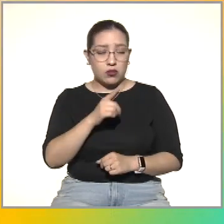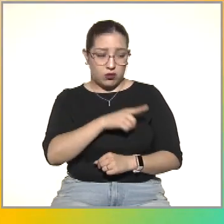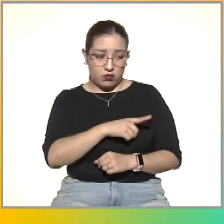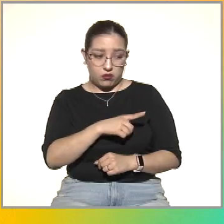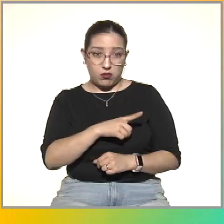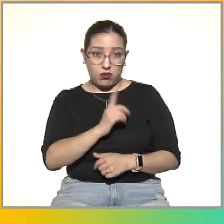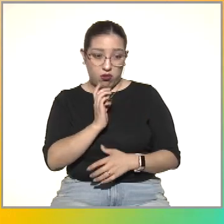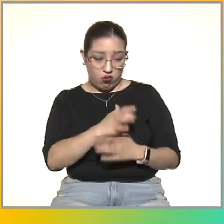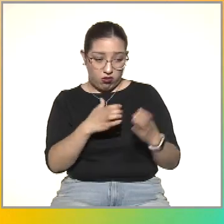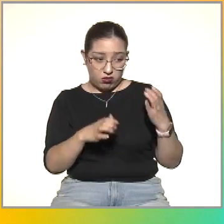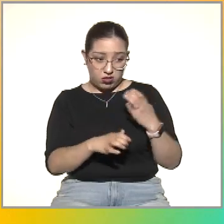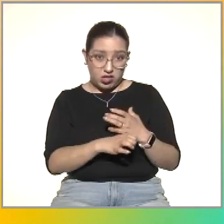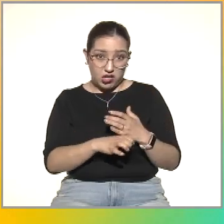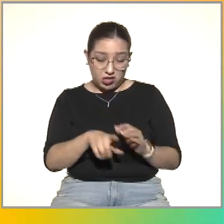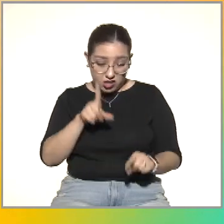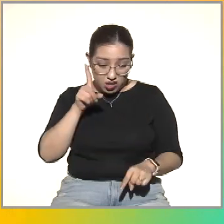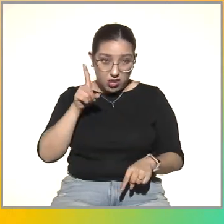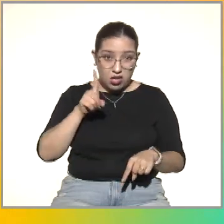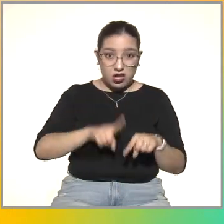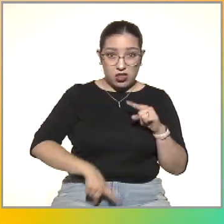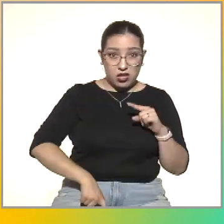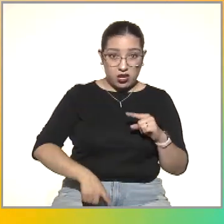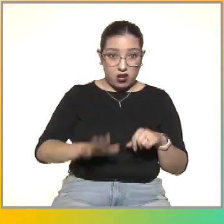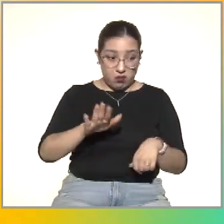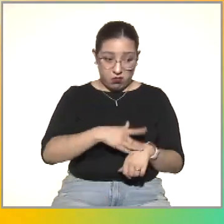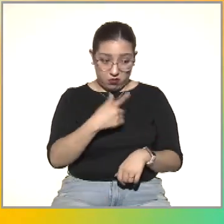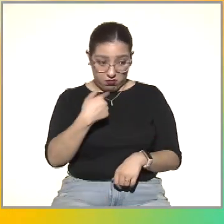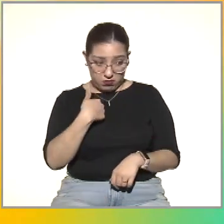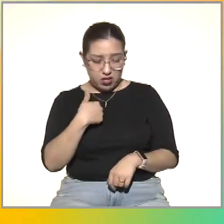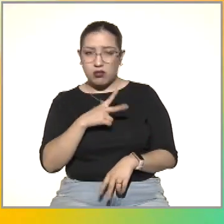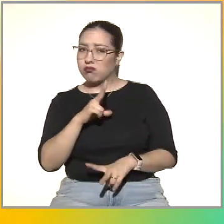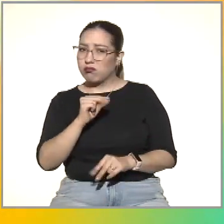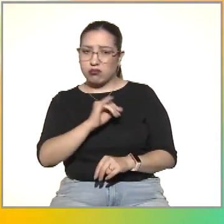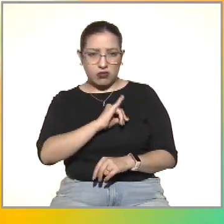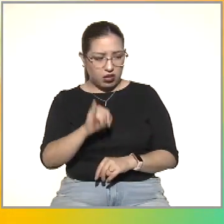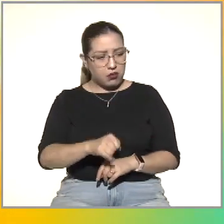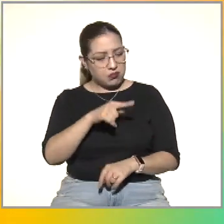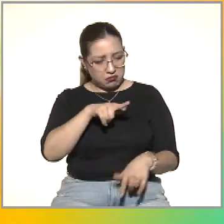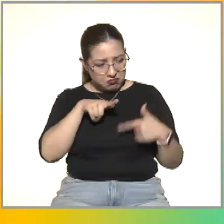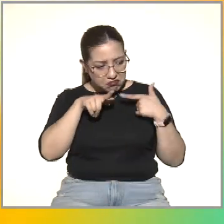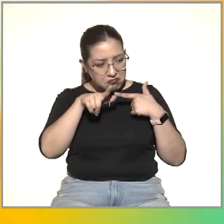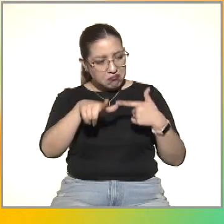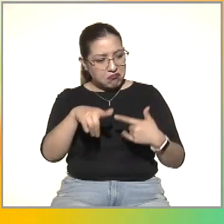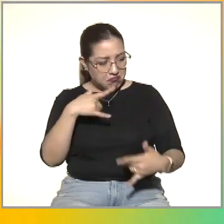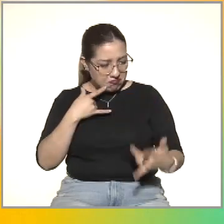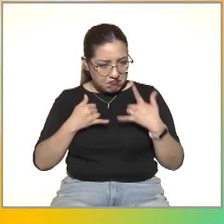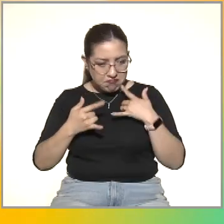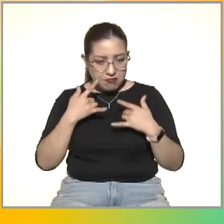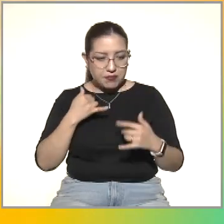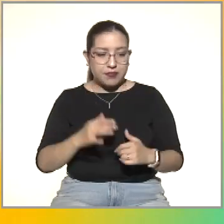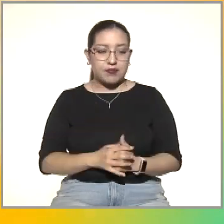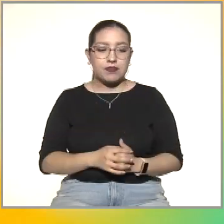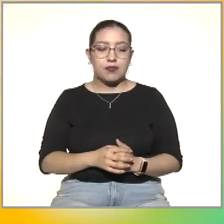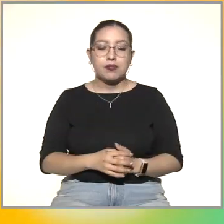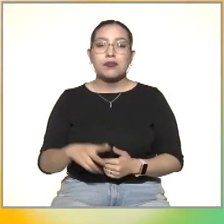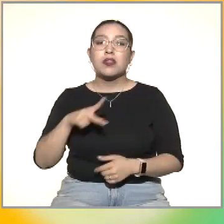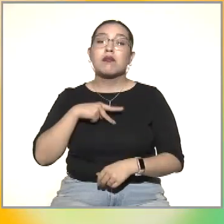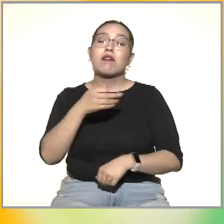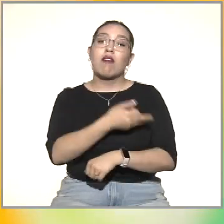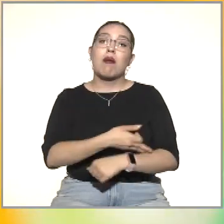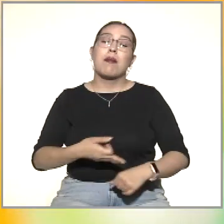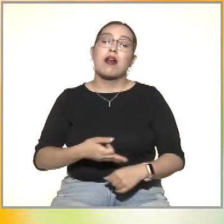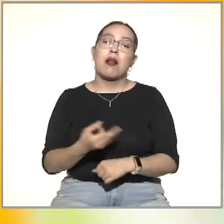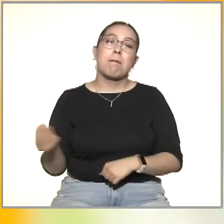por mí. Y se lo voy a agradecer toda la vida. Anaí Zapata. Mi familia me ponía